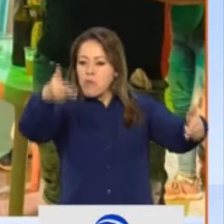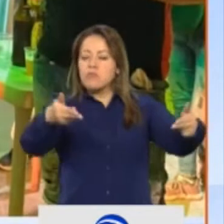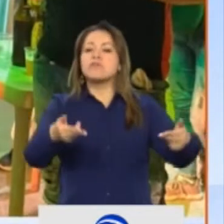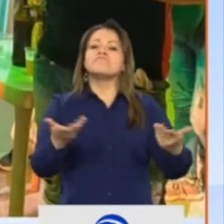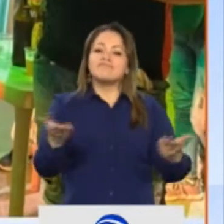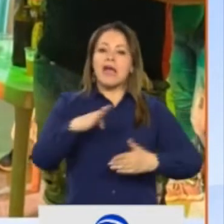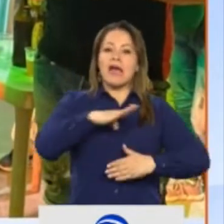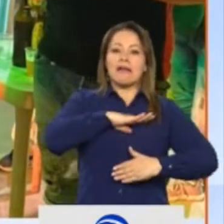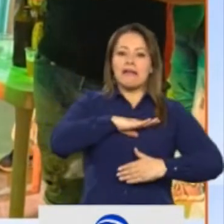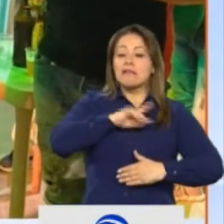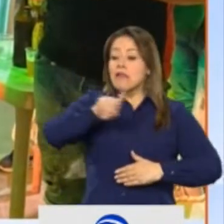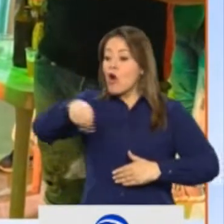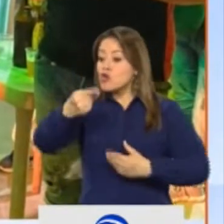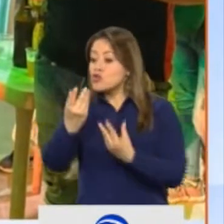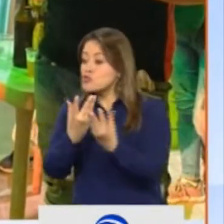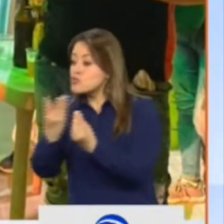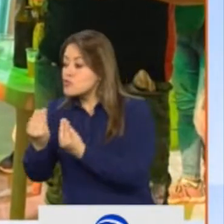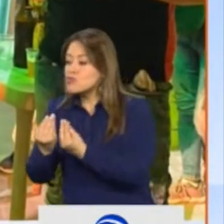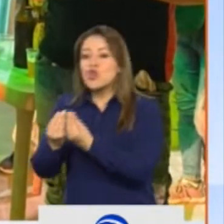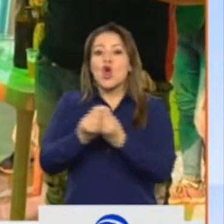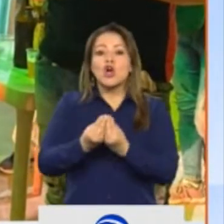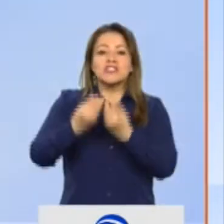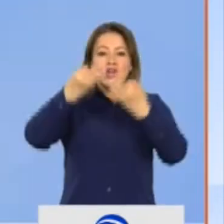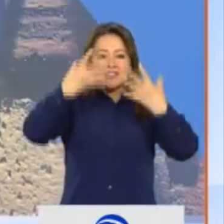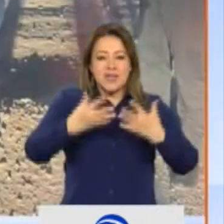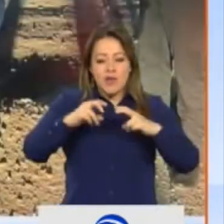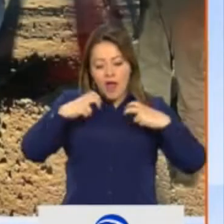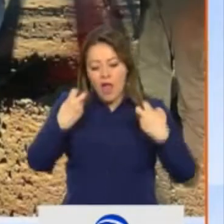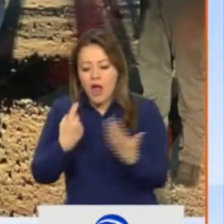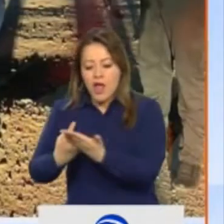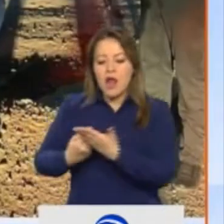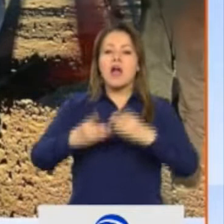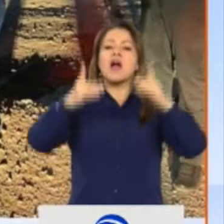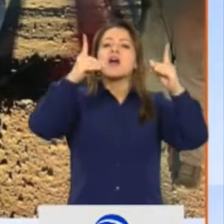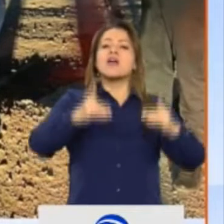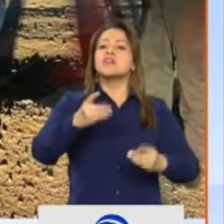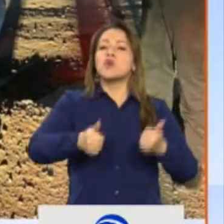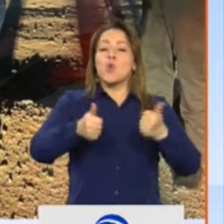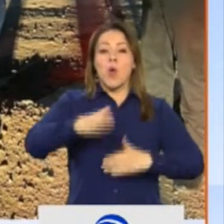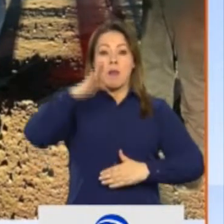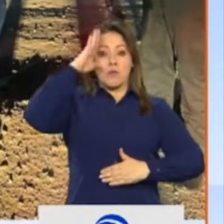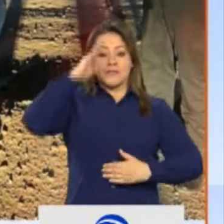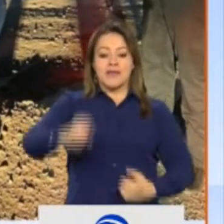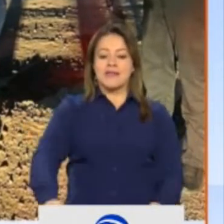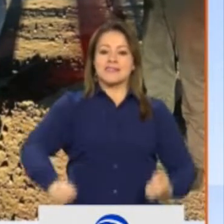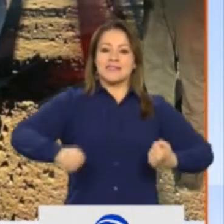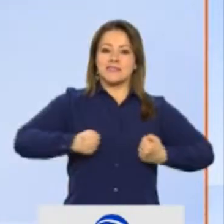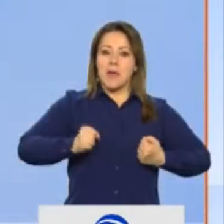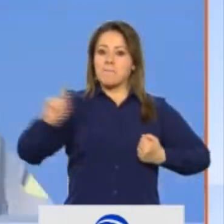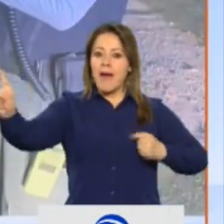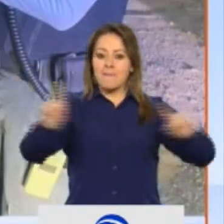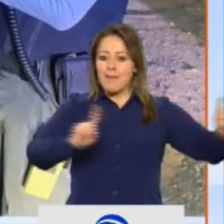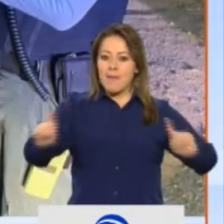alcaldía realizó un consejo de seguridad en donde tomaron la decisión en aumentar los operativos y aumentar la seguridad por parte